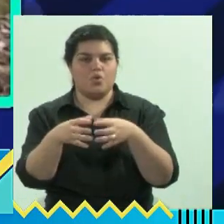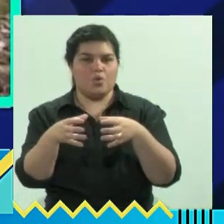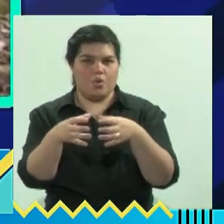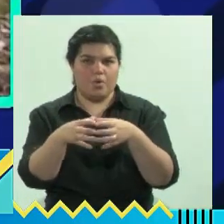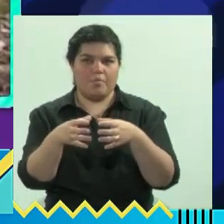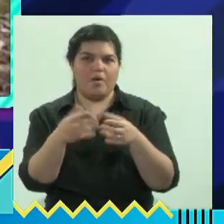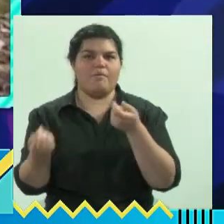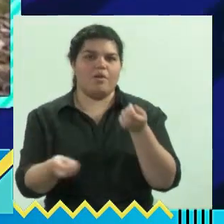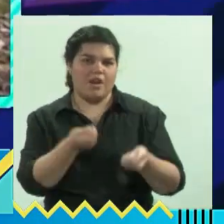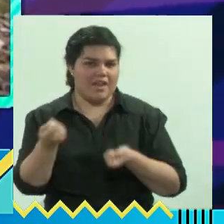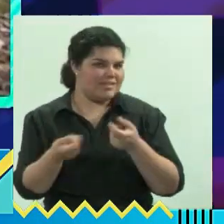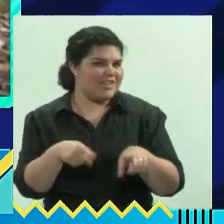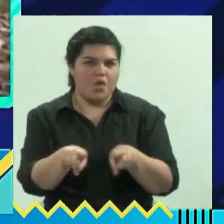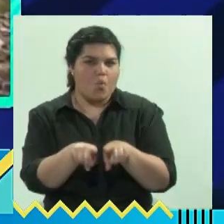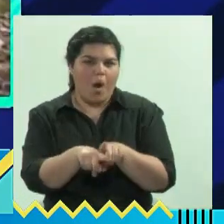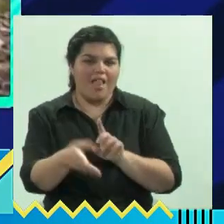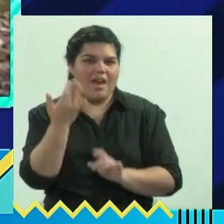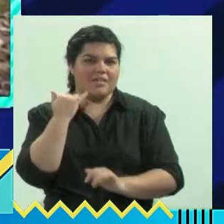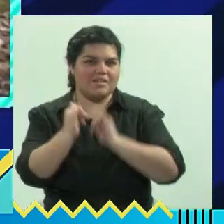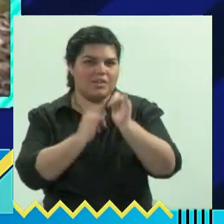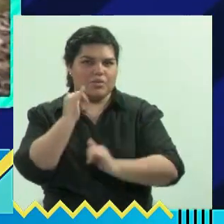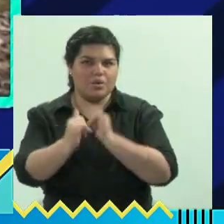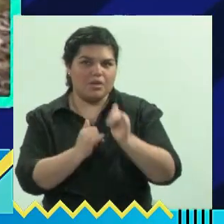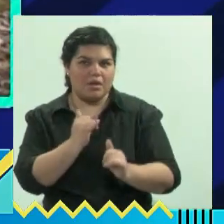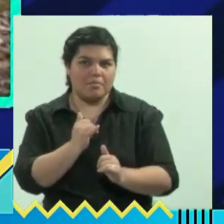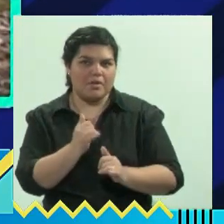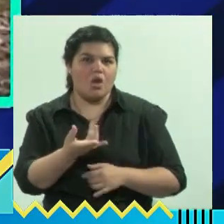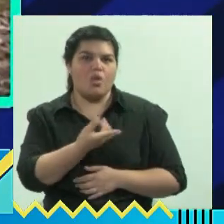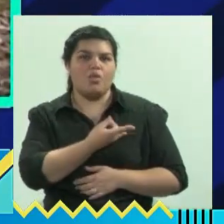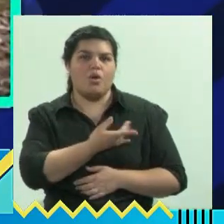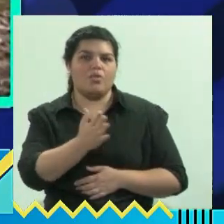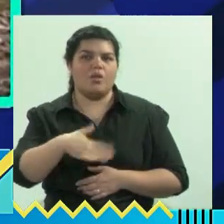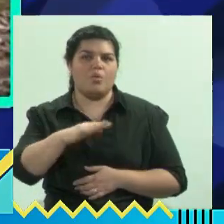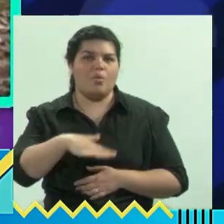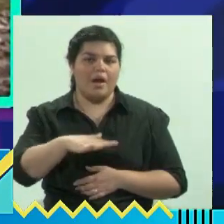en un boliche, que había sucedido lo mismo, pero ya no solamente la llevan a un descampado a dejarla y